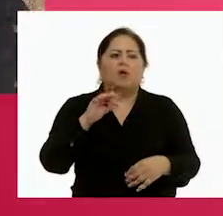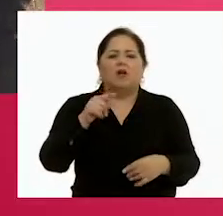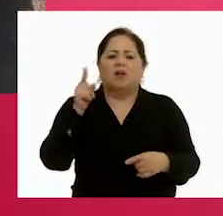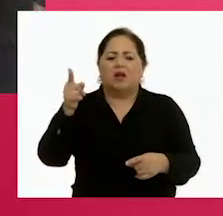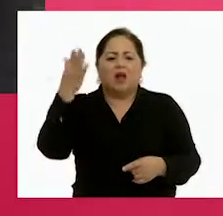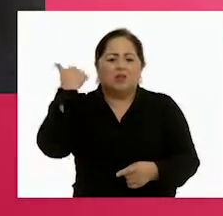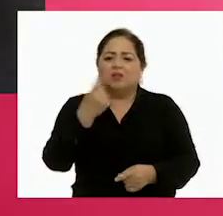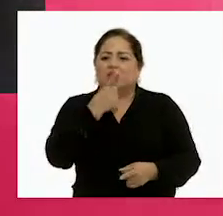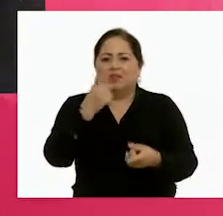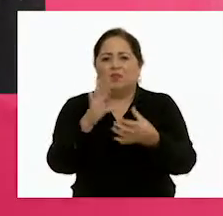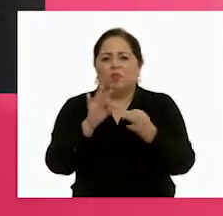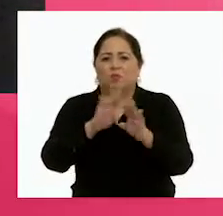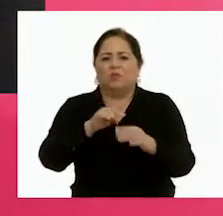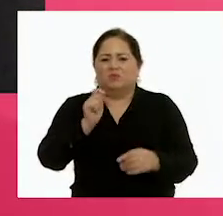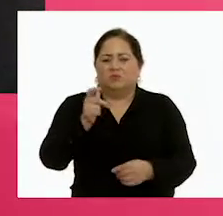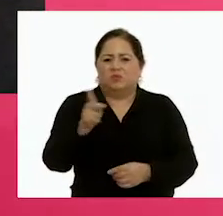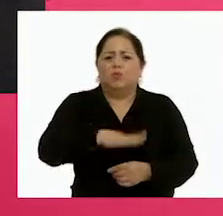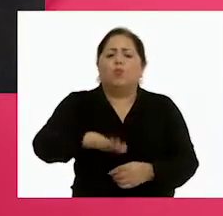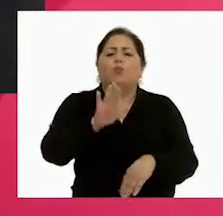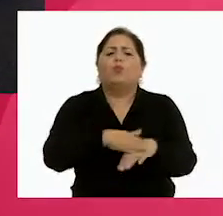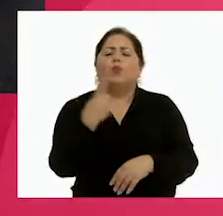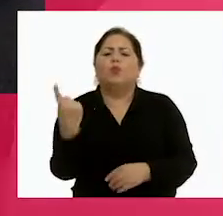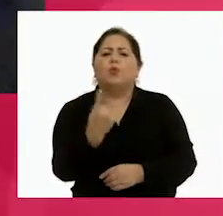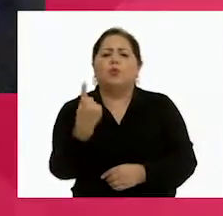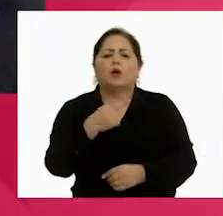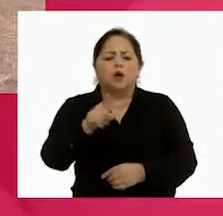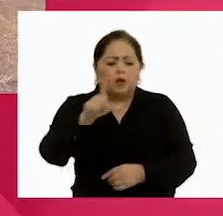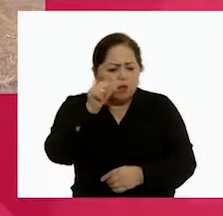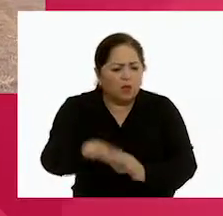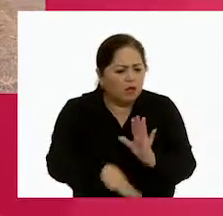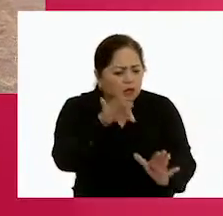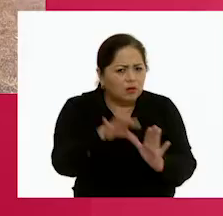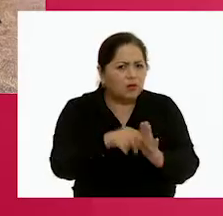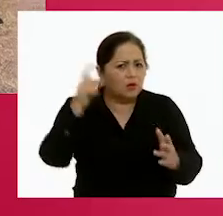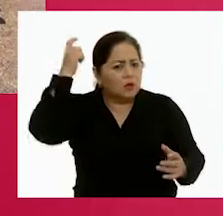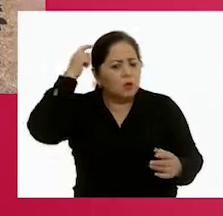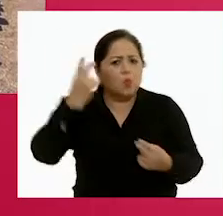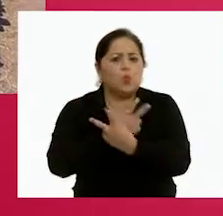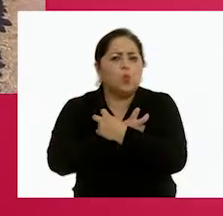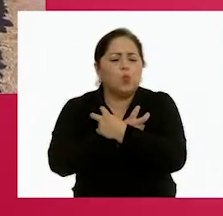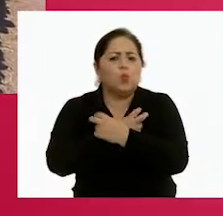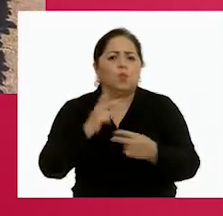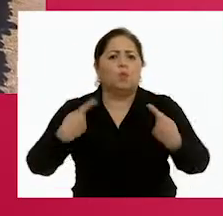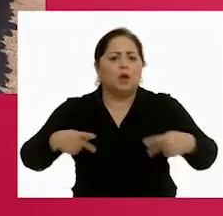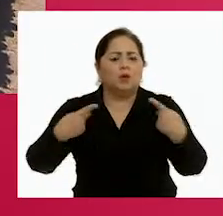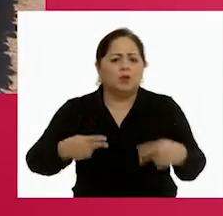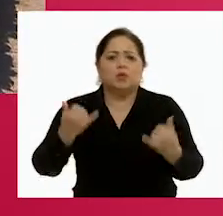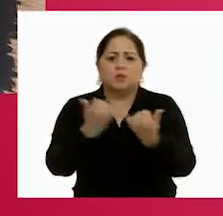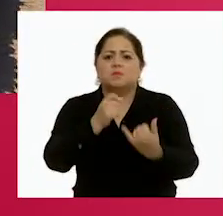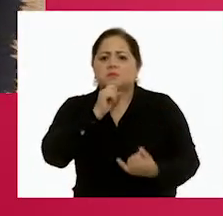se atrevió a decir que se trataba del zompantli porque pudo encontrar fragmentos de cráneo humano, junto también con algunas partes de dientes y